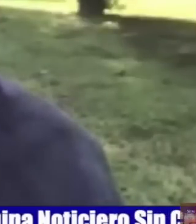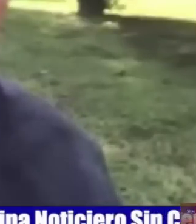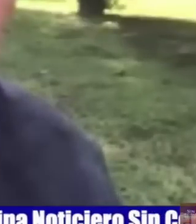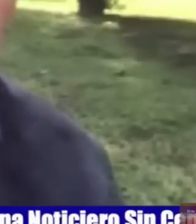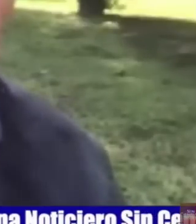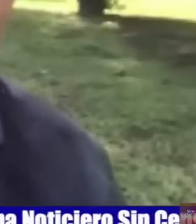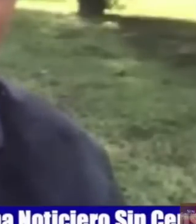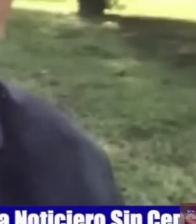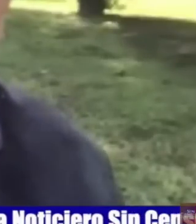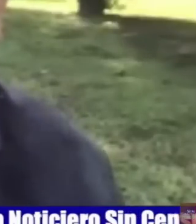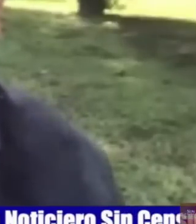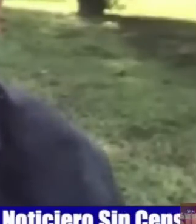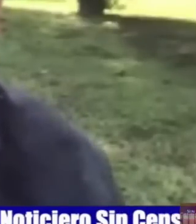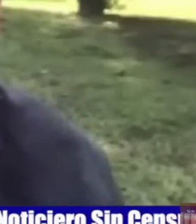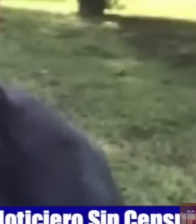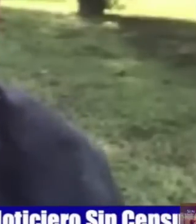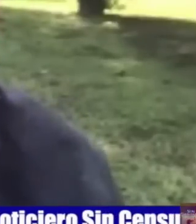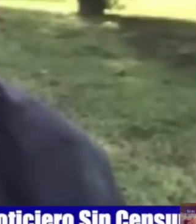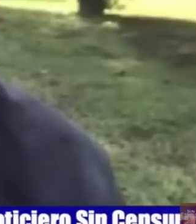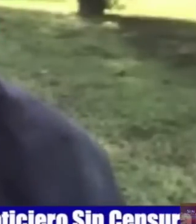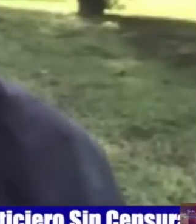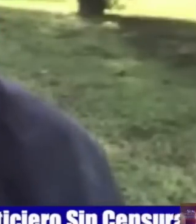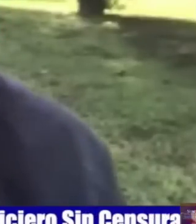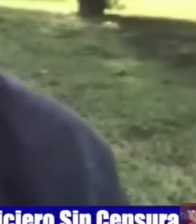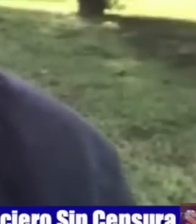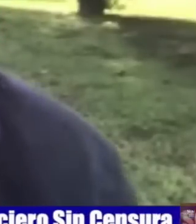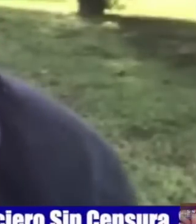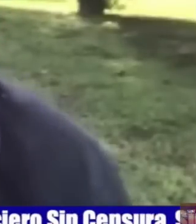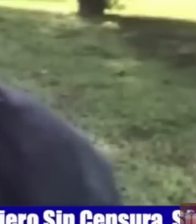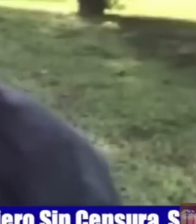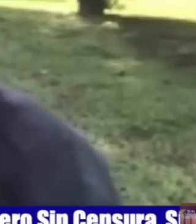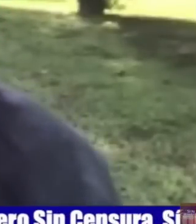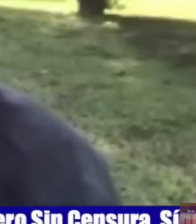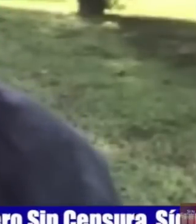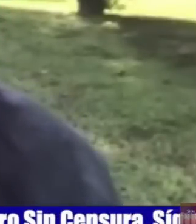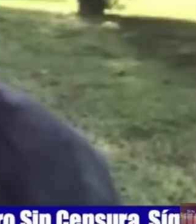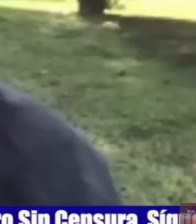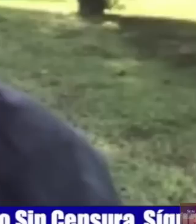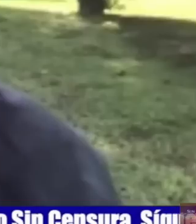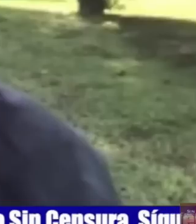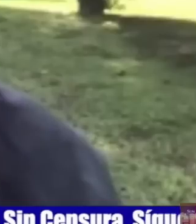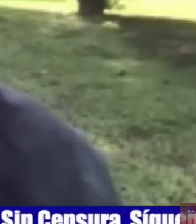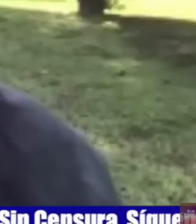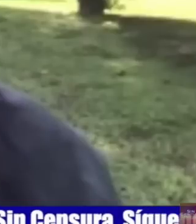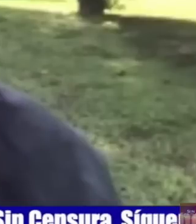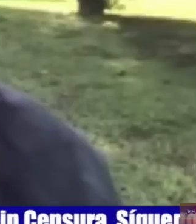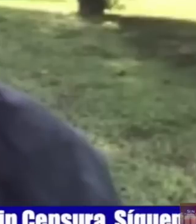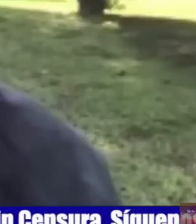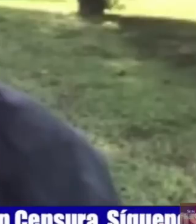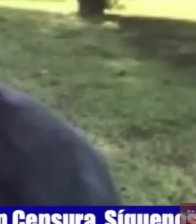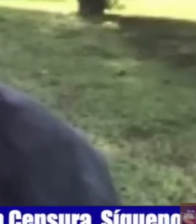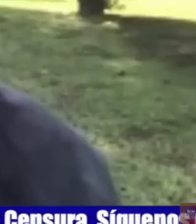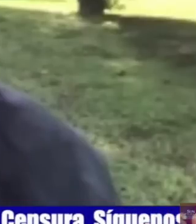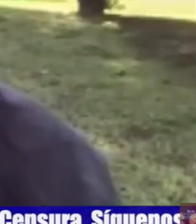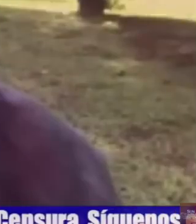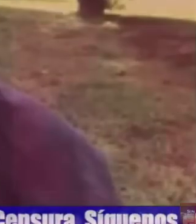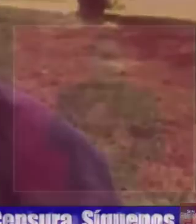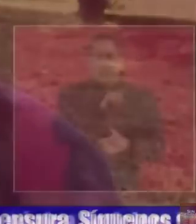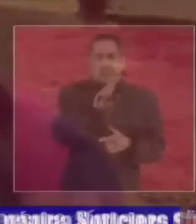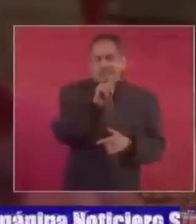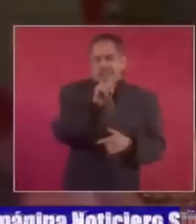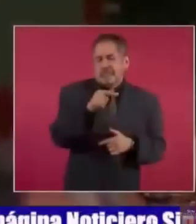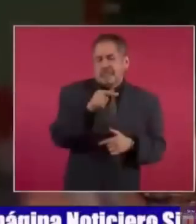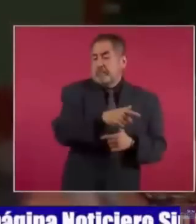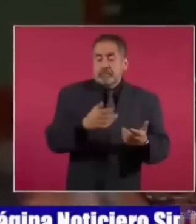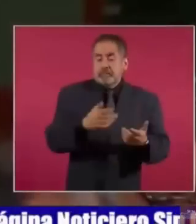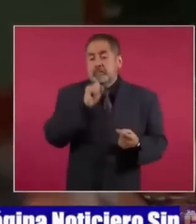dejarlo completamente claro. La campaña mediática en contra del presidente López Obrador en